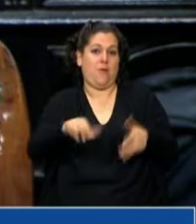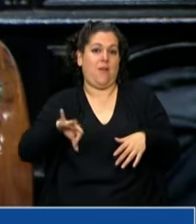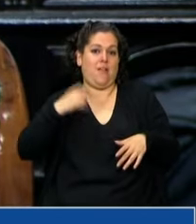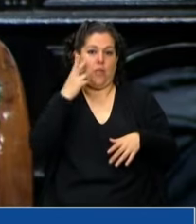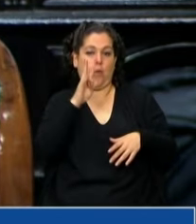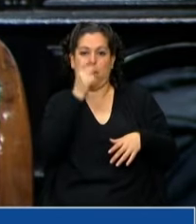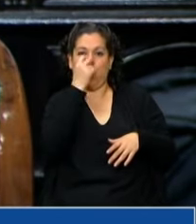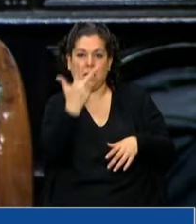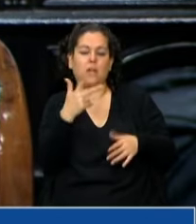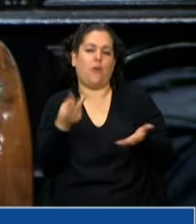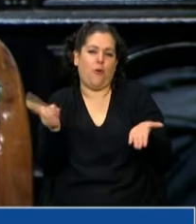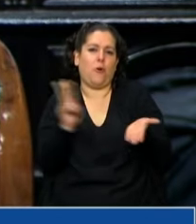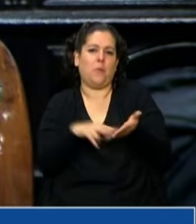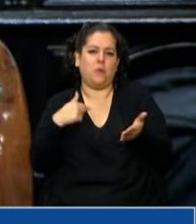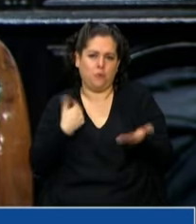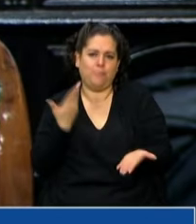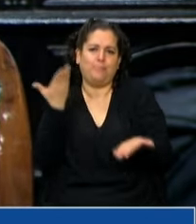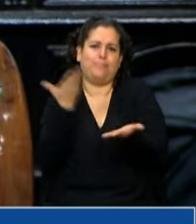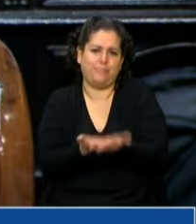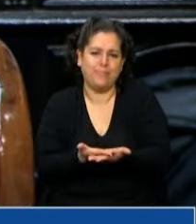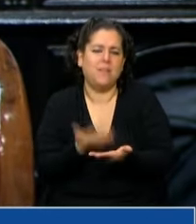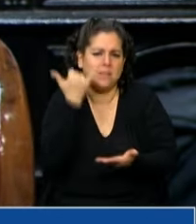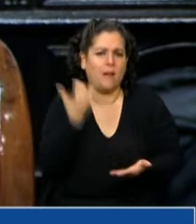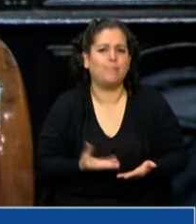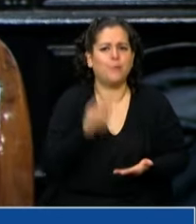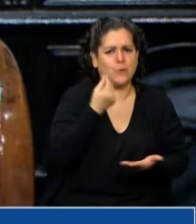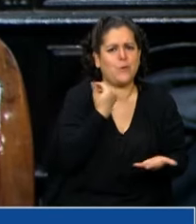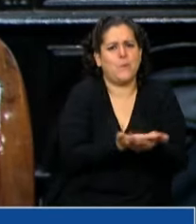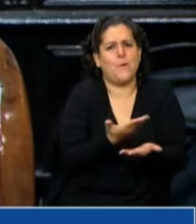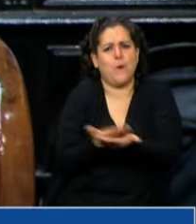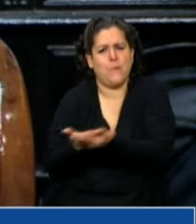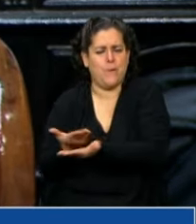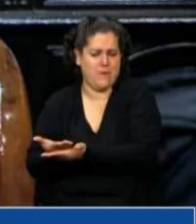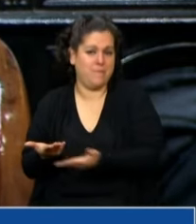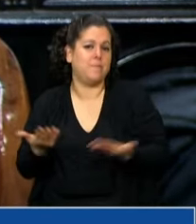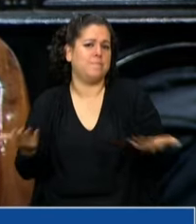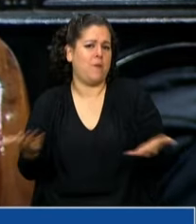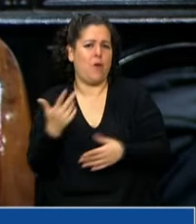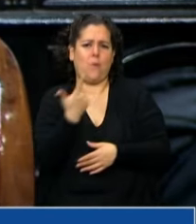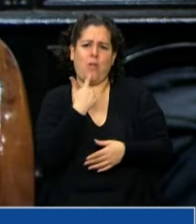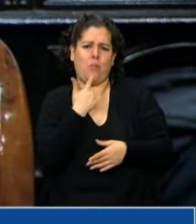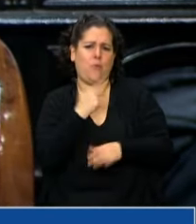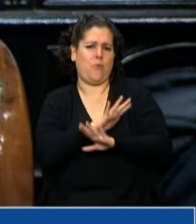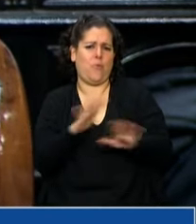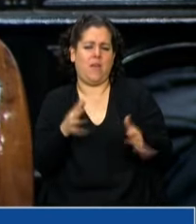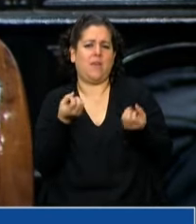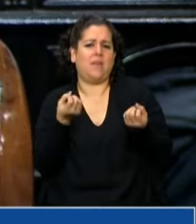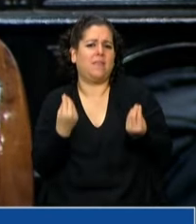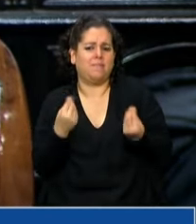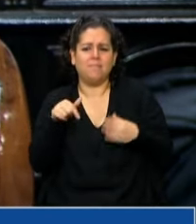el honor de volver a presentarla. Sin ninguna duda, la posibilidad de pensar también